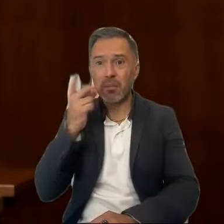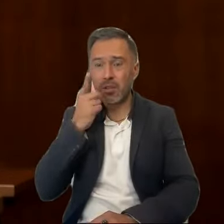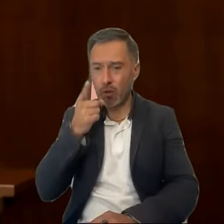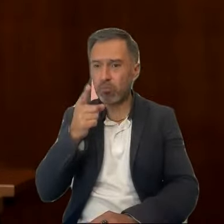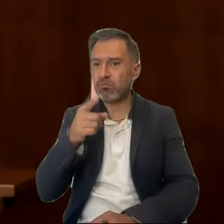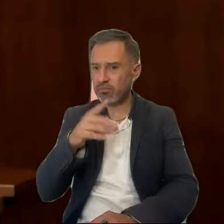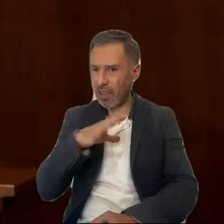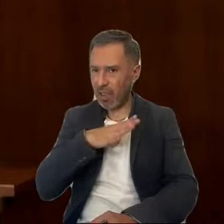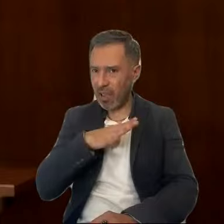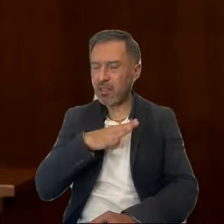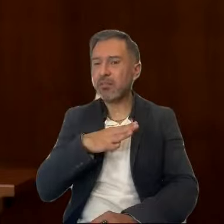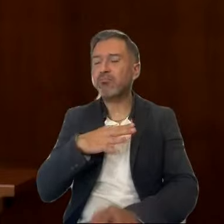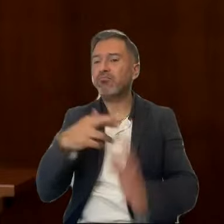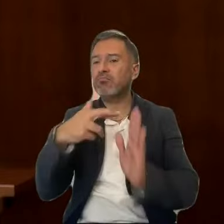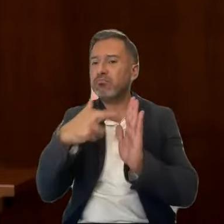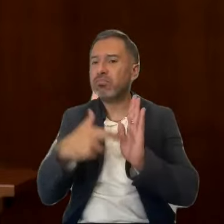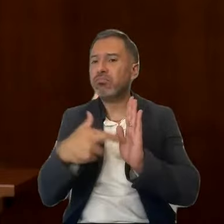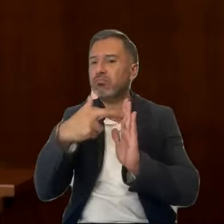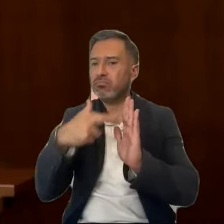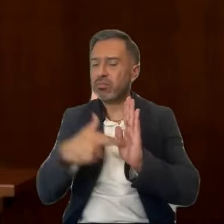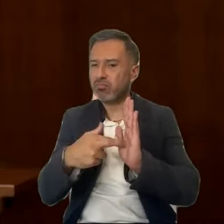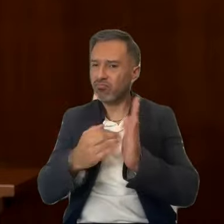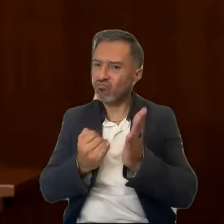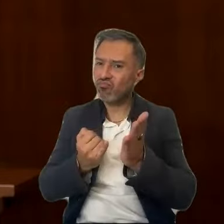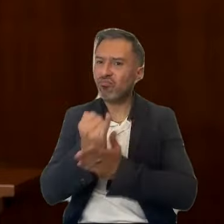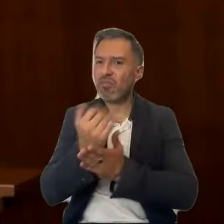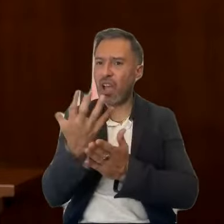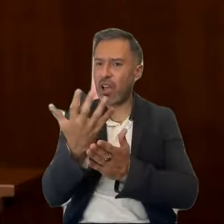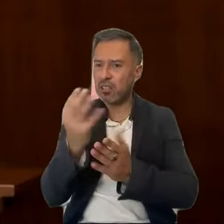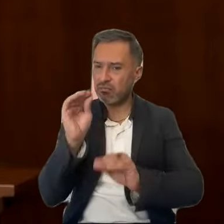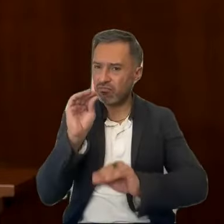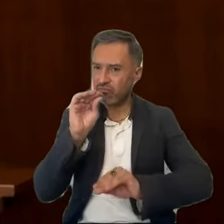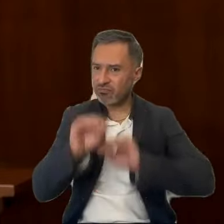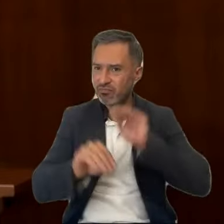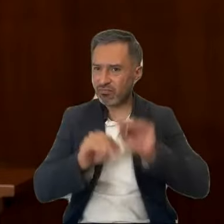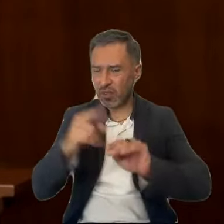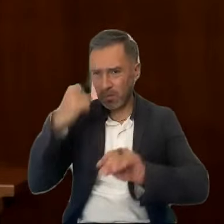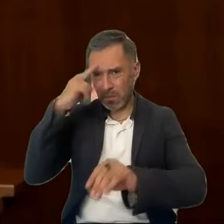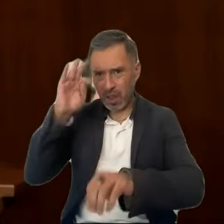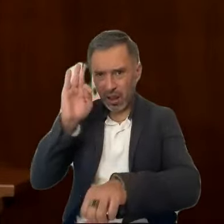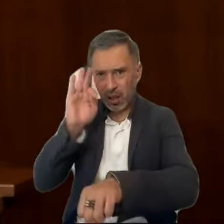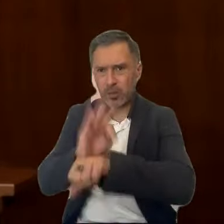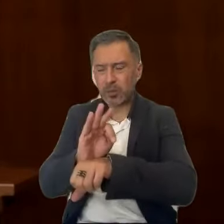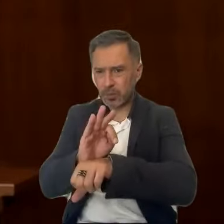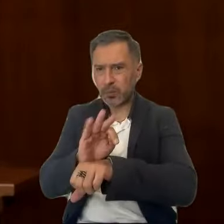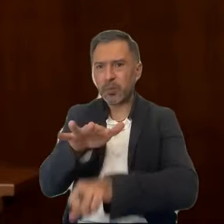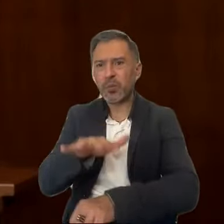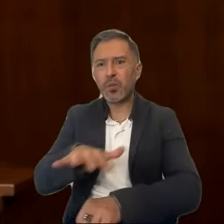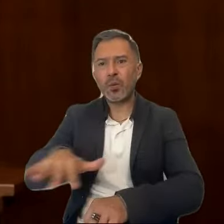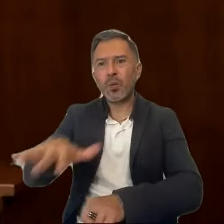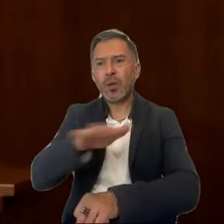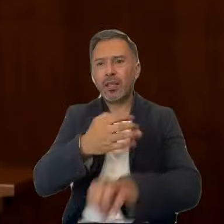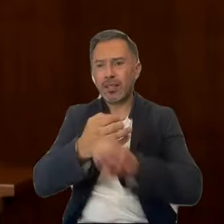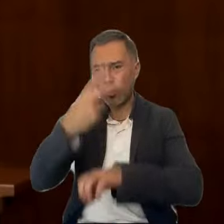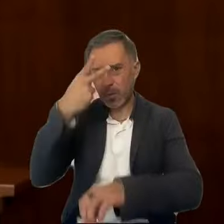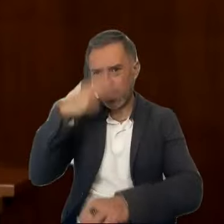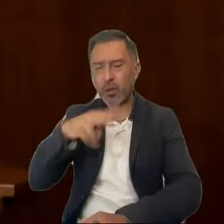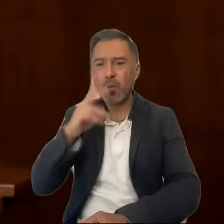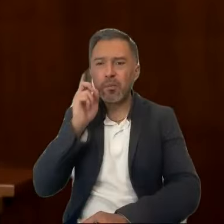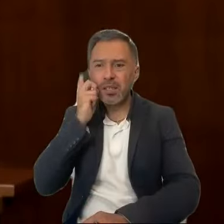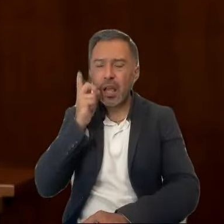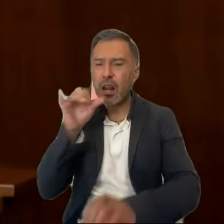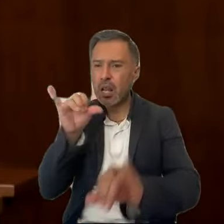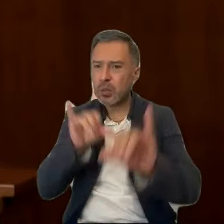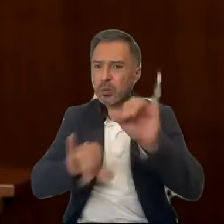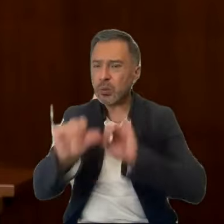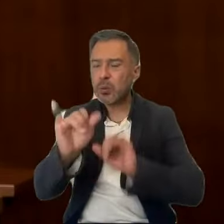diversas acciones para el fomento y la conservación de la producción del mezcal mexiquense. Tal